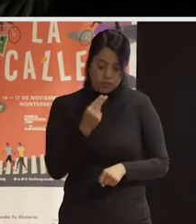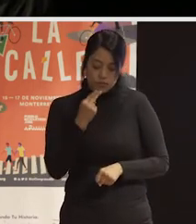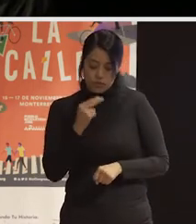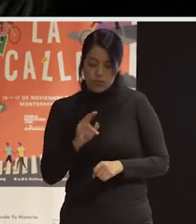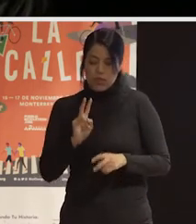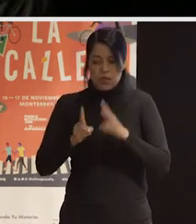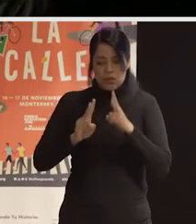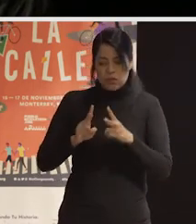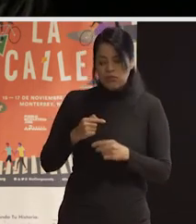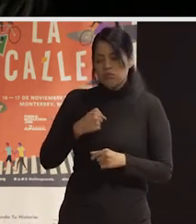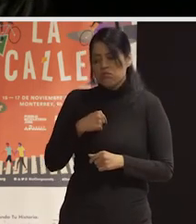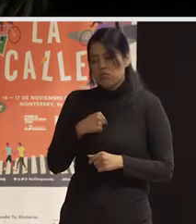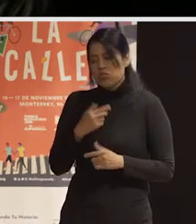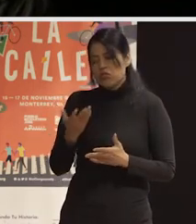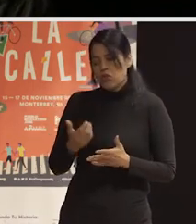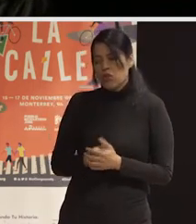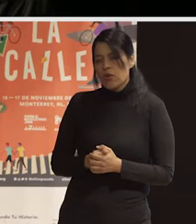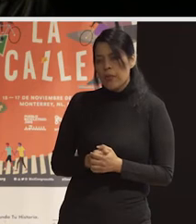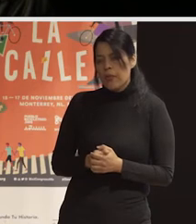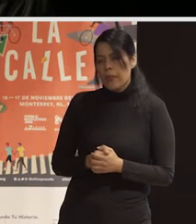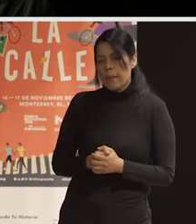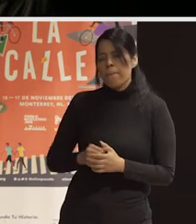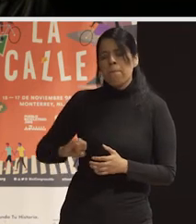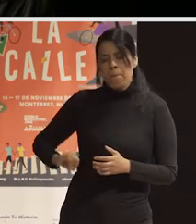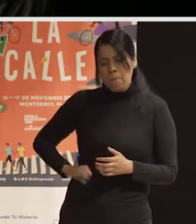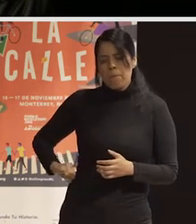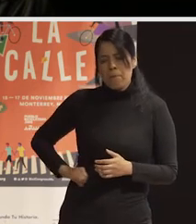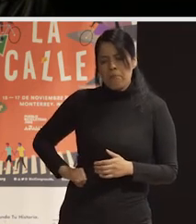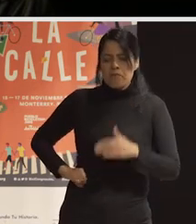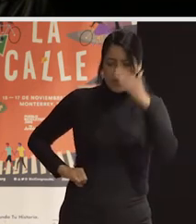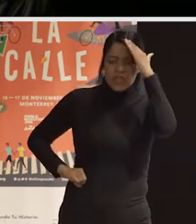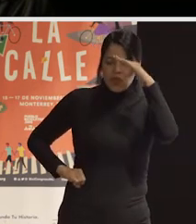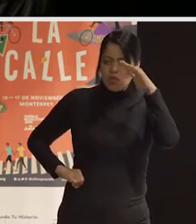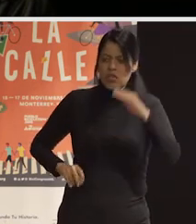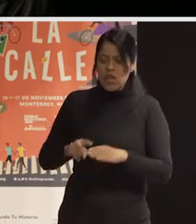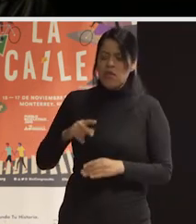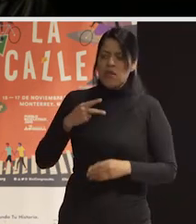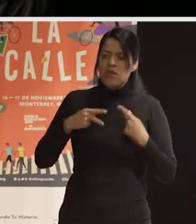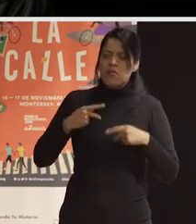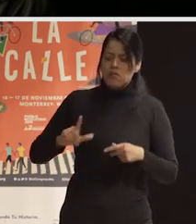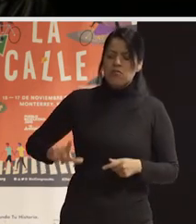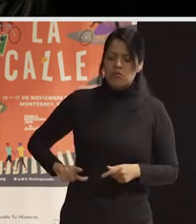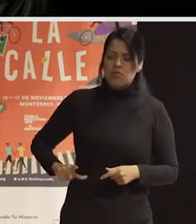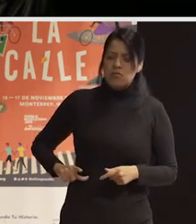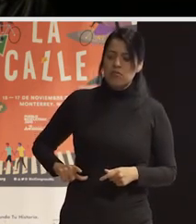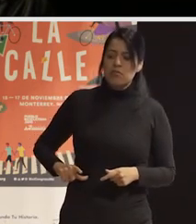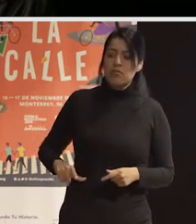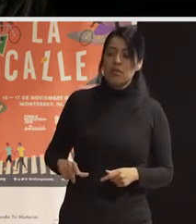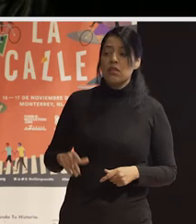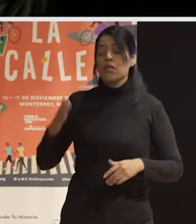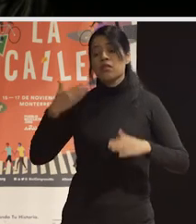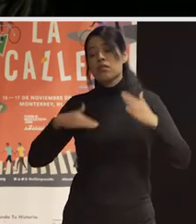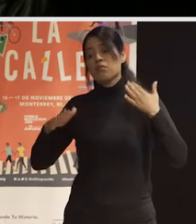charla muy extensa yo sueño acerca de las intenciones de a veces de los gobernantes y de las buenas intenciones de hacer paseos